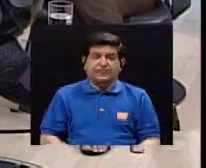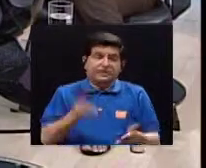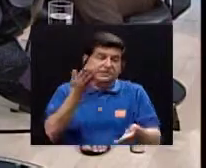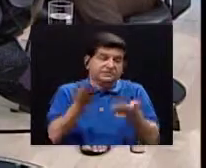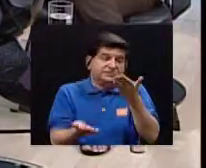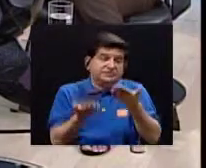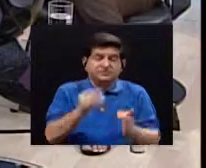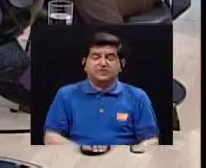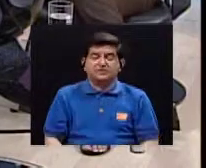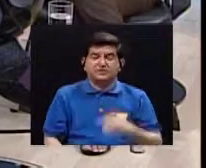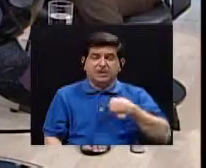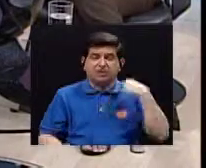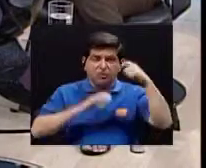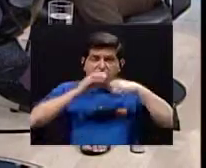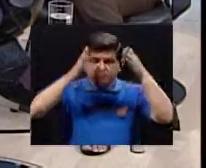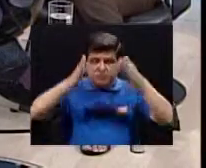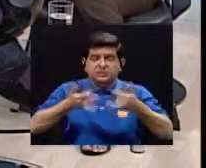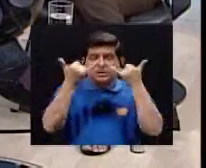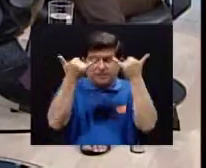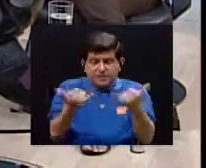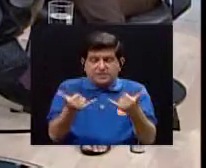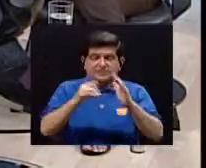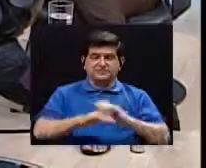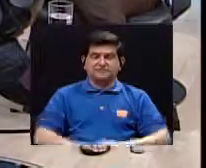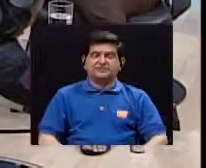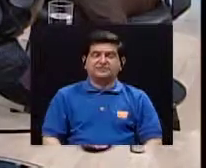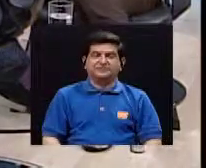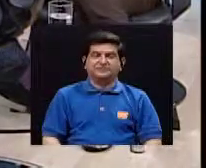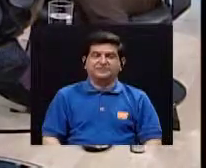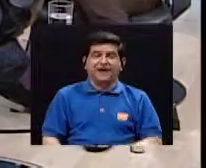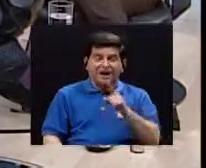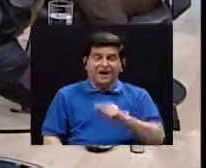como el cine hasta ahora